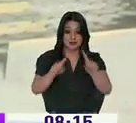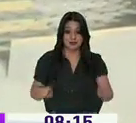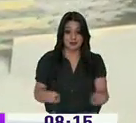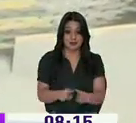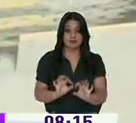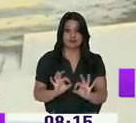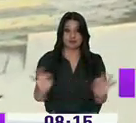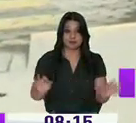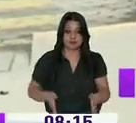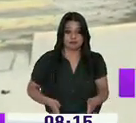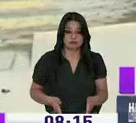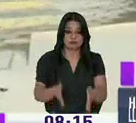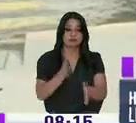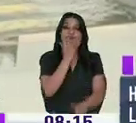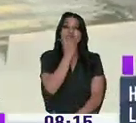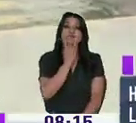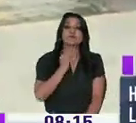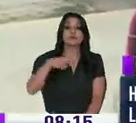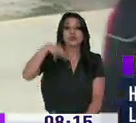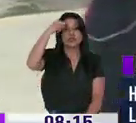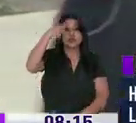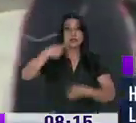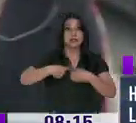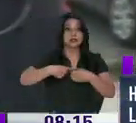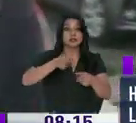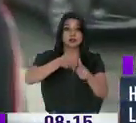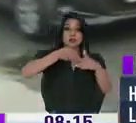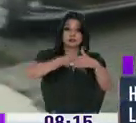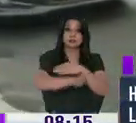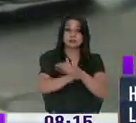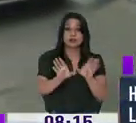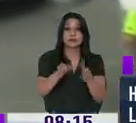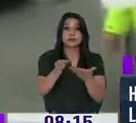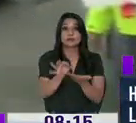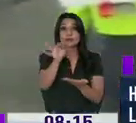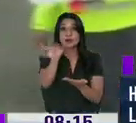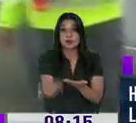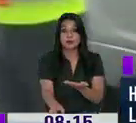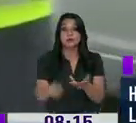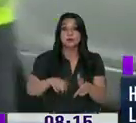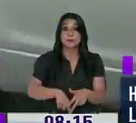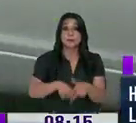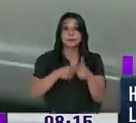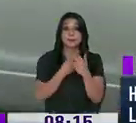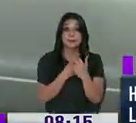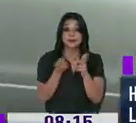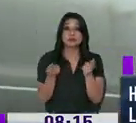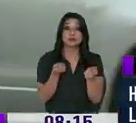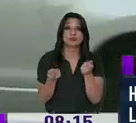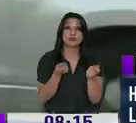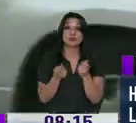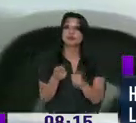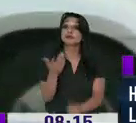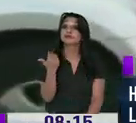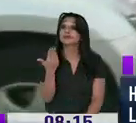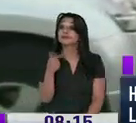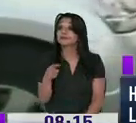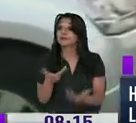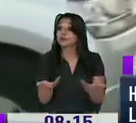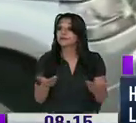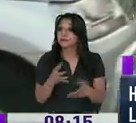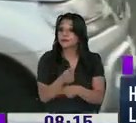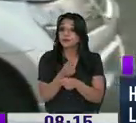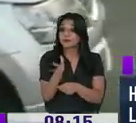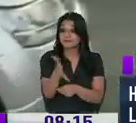Eloy Alfaro, aquí en el norte de la capital, a la altura de la entrada del Comité del Pueblo, cómo inició ya este operativo de control por parte de los